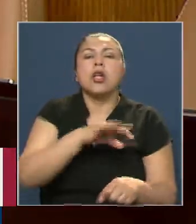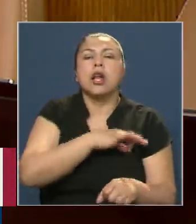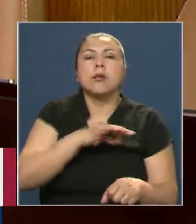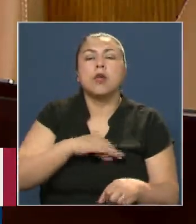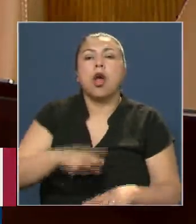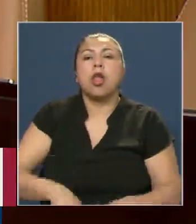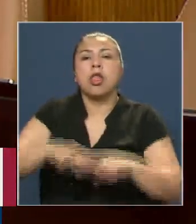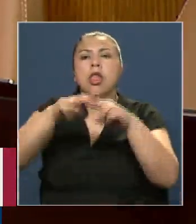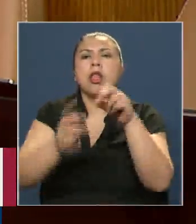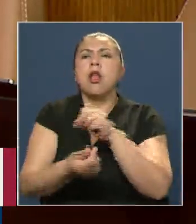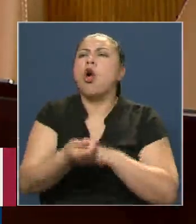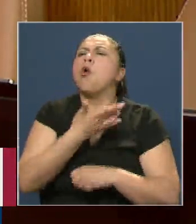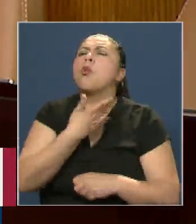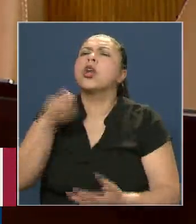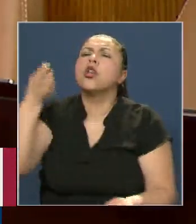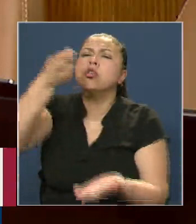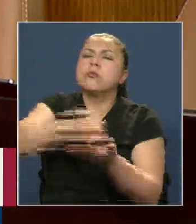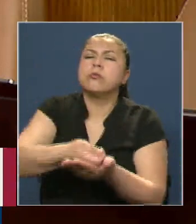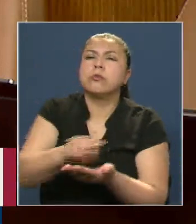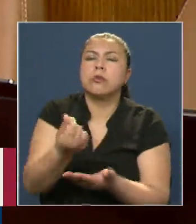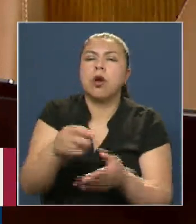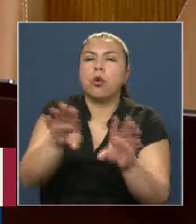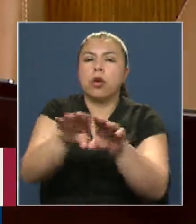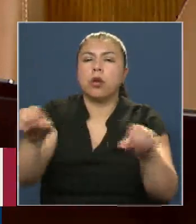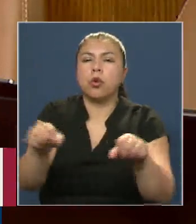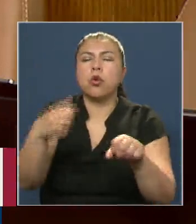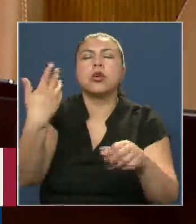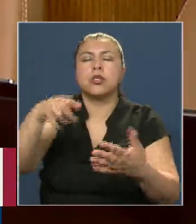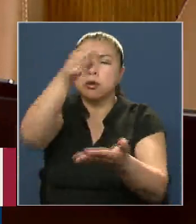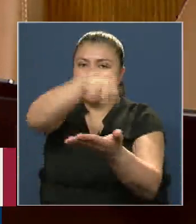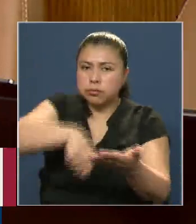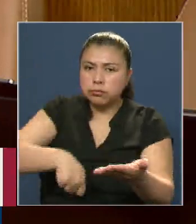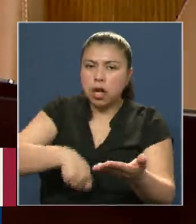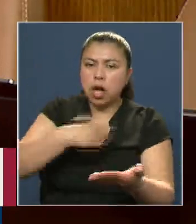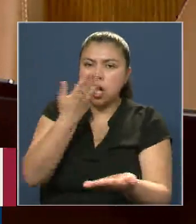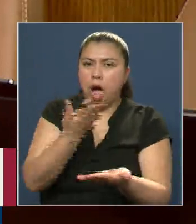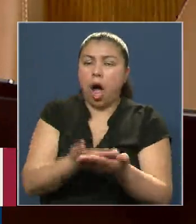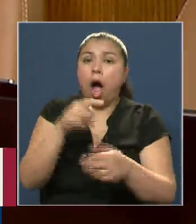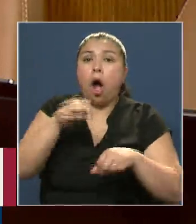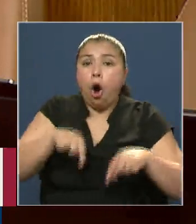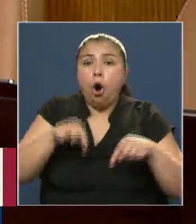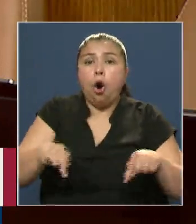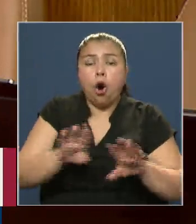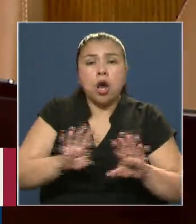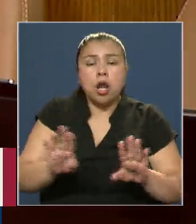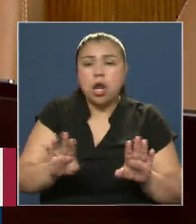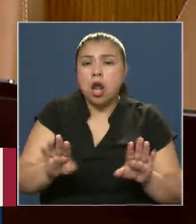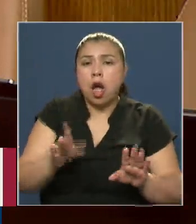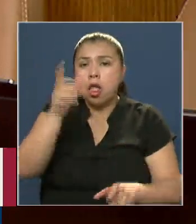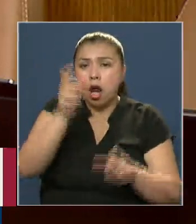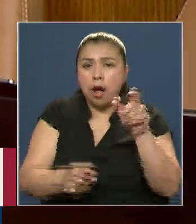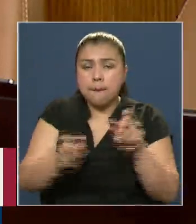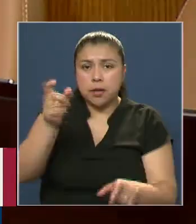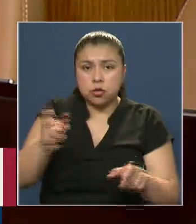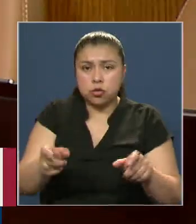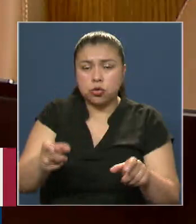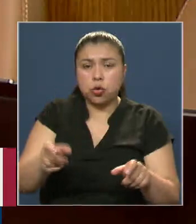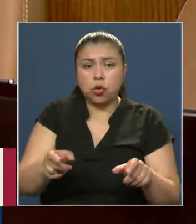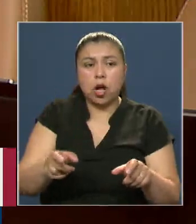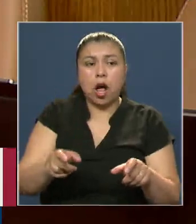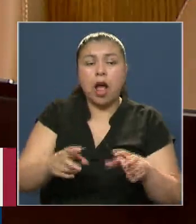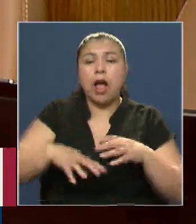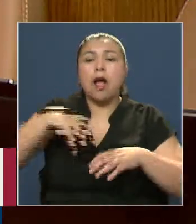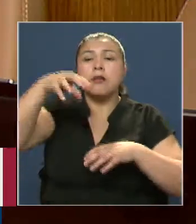de Hacienda. ¿Por qué no se está financiando un convenio que se firmó y que hasta el día de hoy los usuarios de la zona norte de la